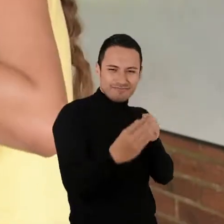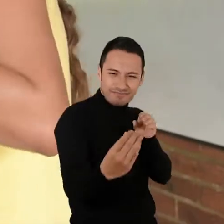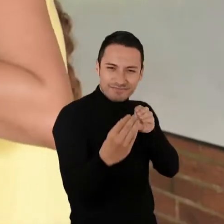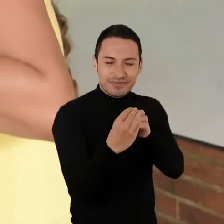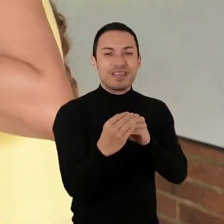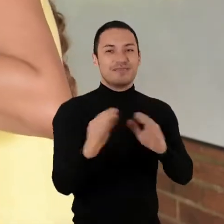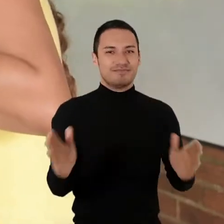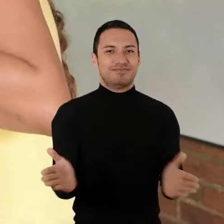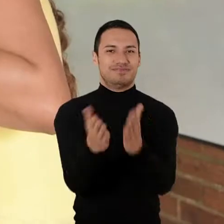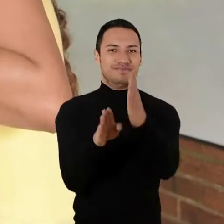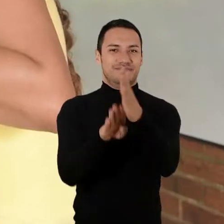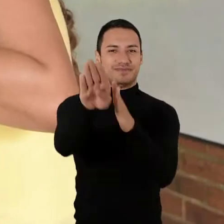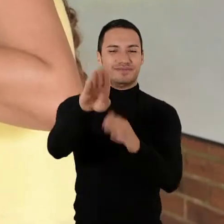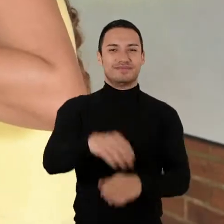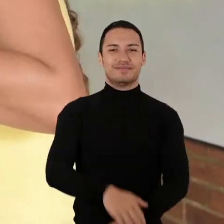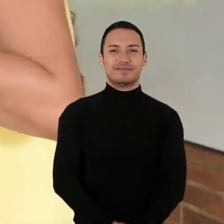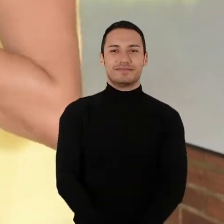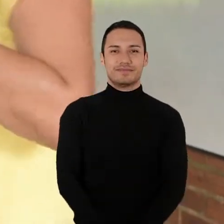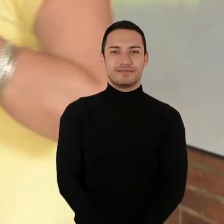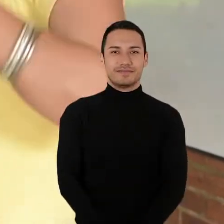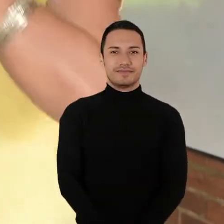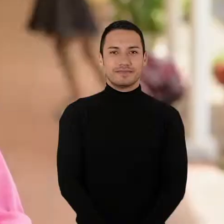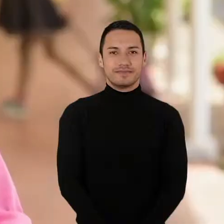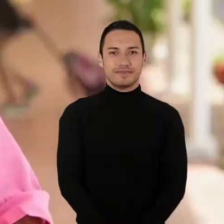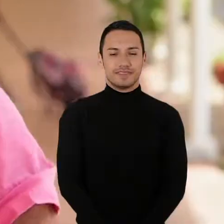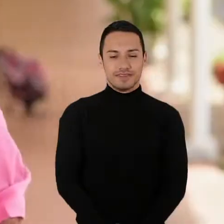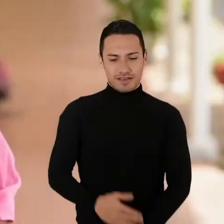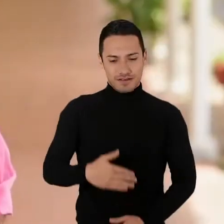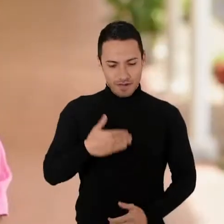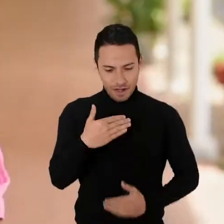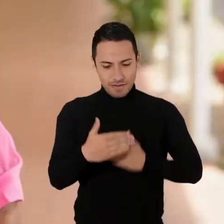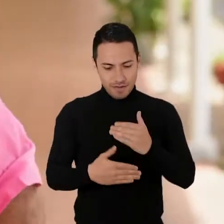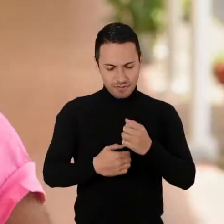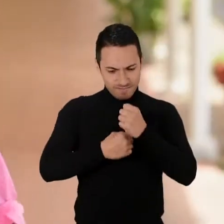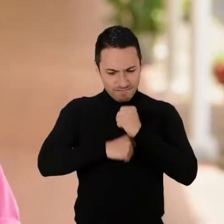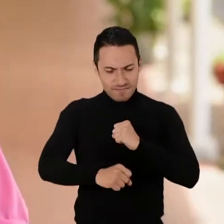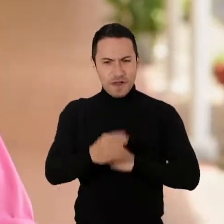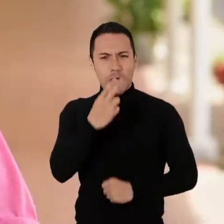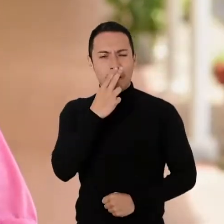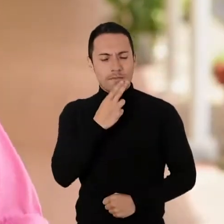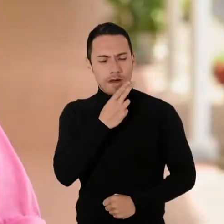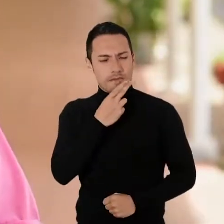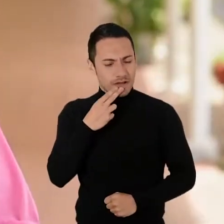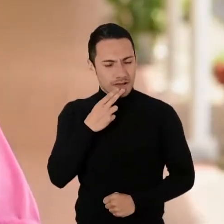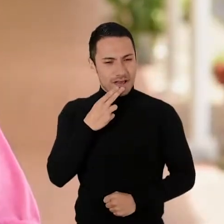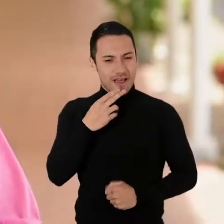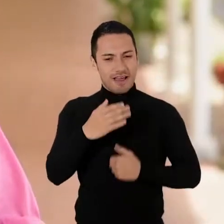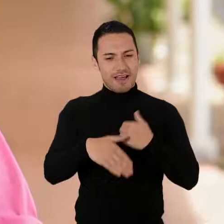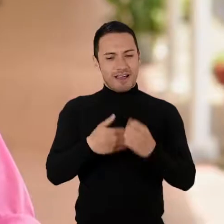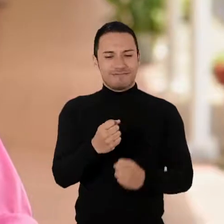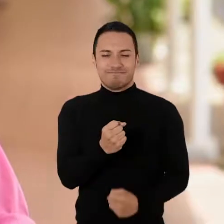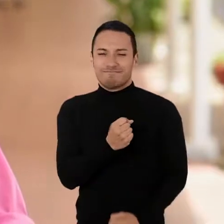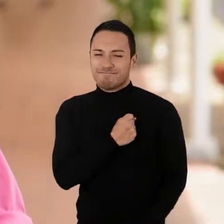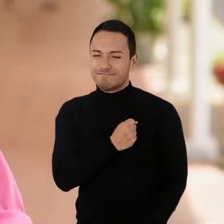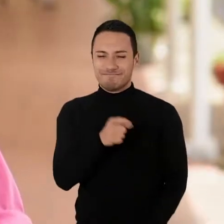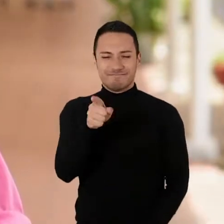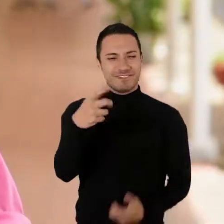específicas para que ellos vayan a avanzar. Y esto a medida que uno se mete, le coge más cariño.